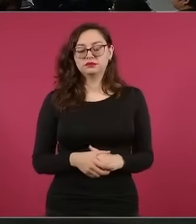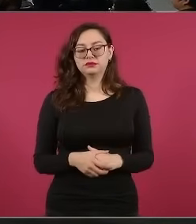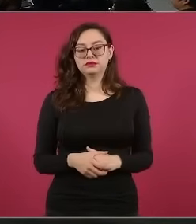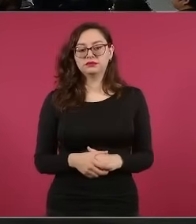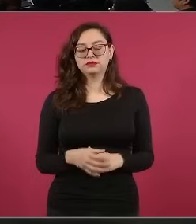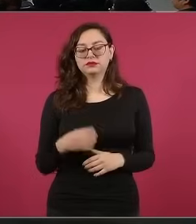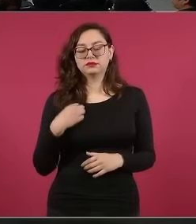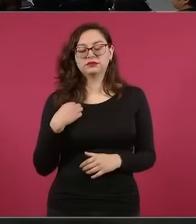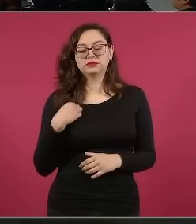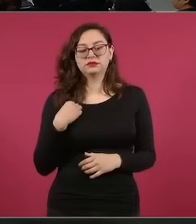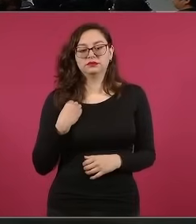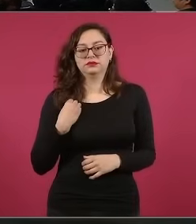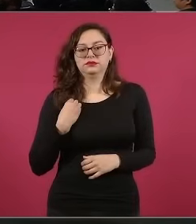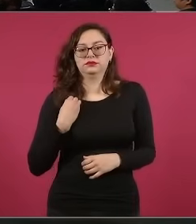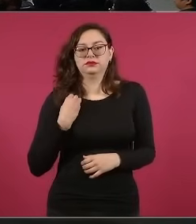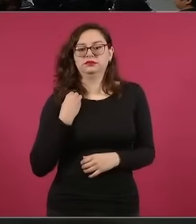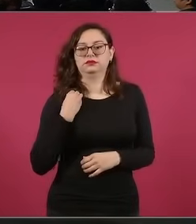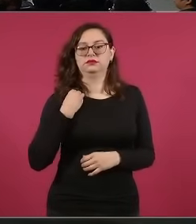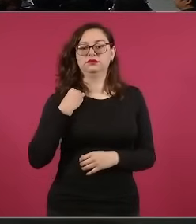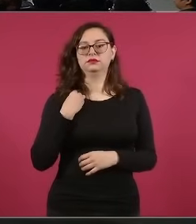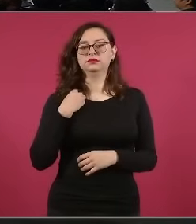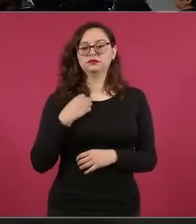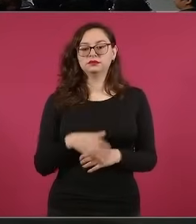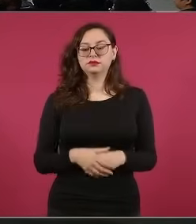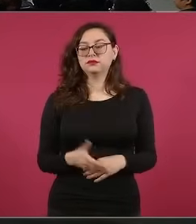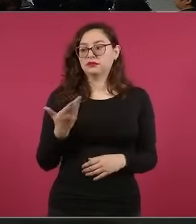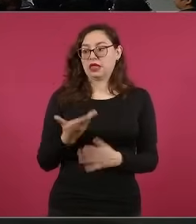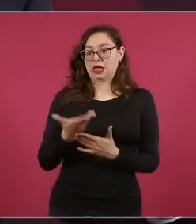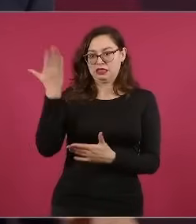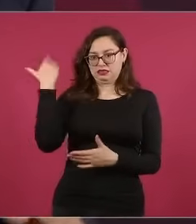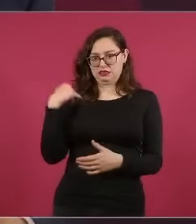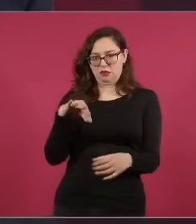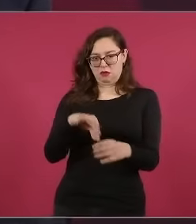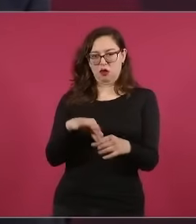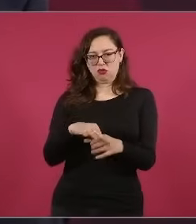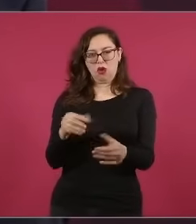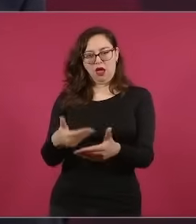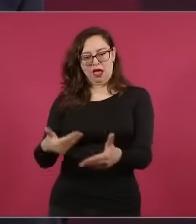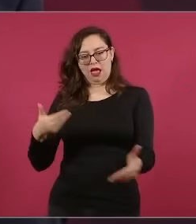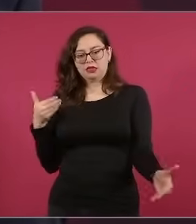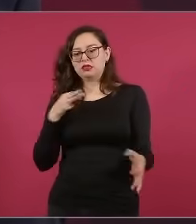ellos no iban a quitar los programas de bienestar.